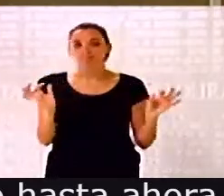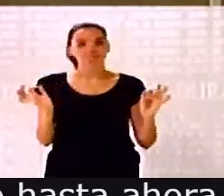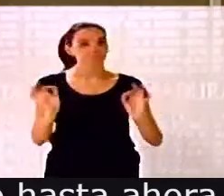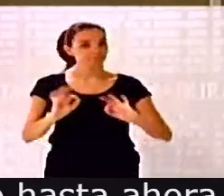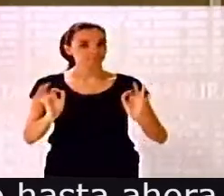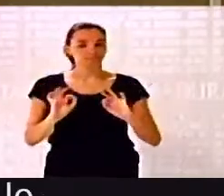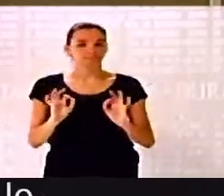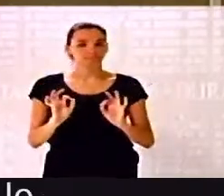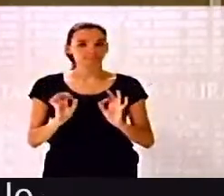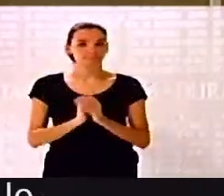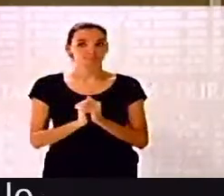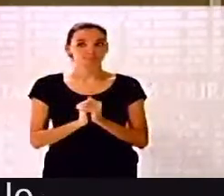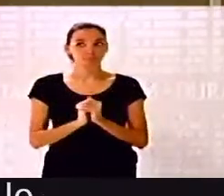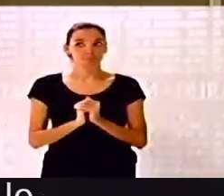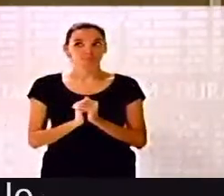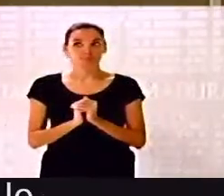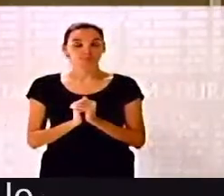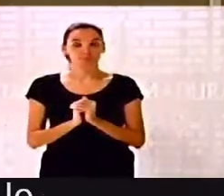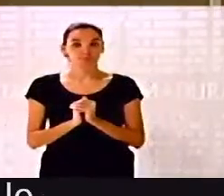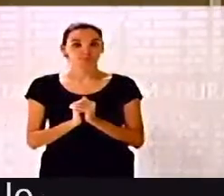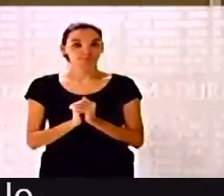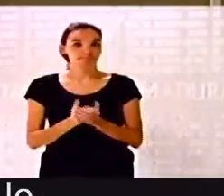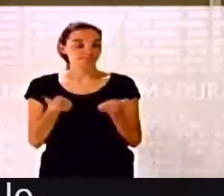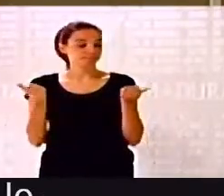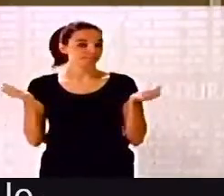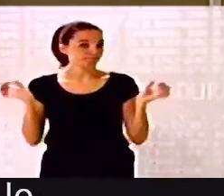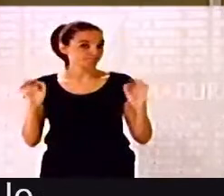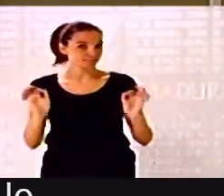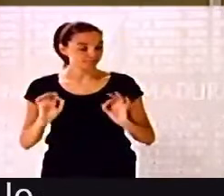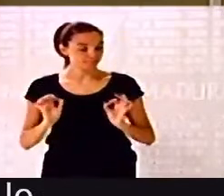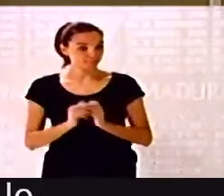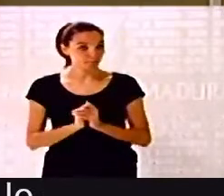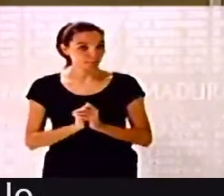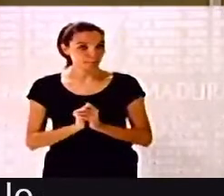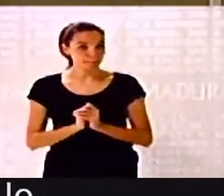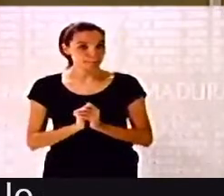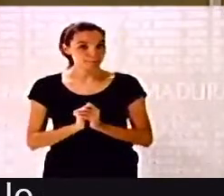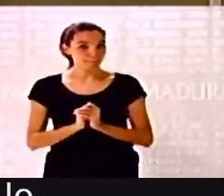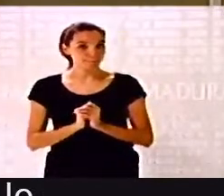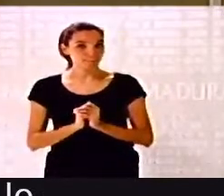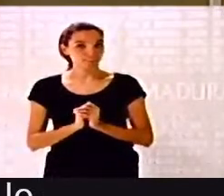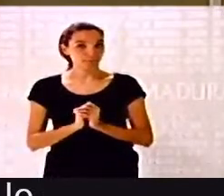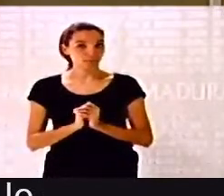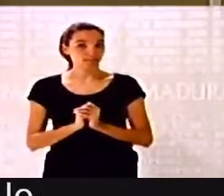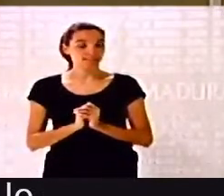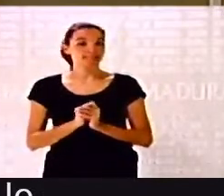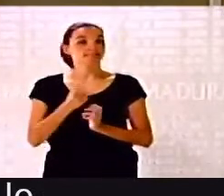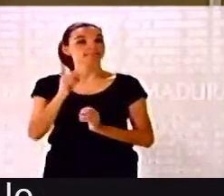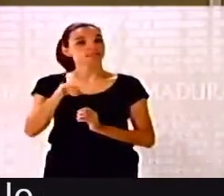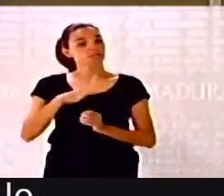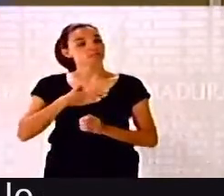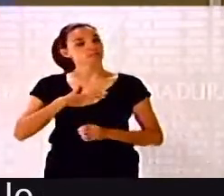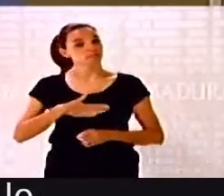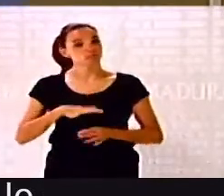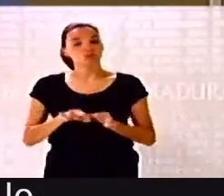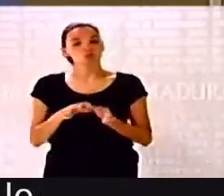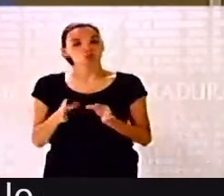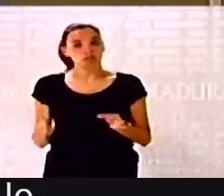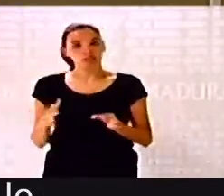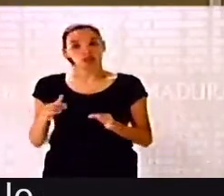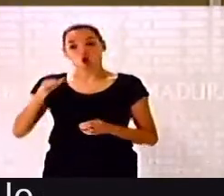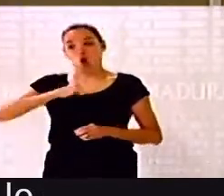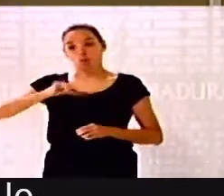nada que reseñar al respecto y, por supuesto, afortunadamente no podemos hablar de colapso